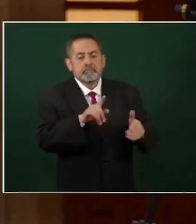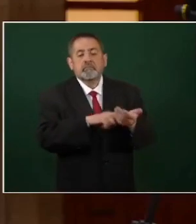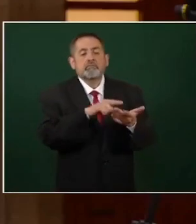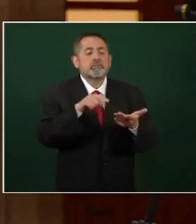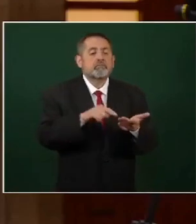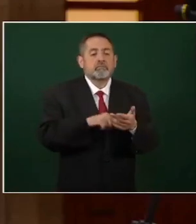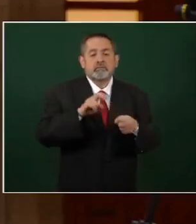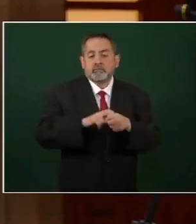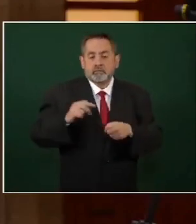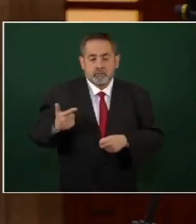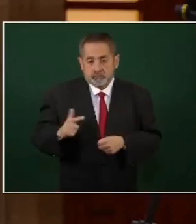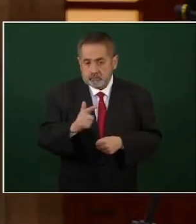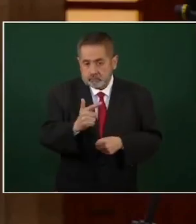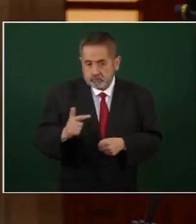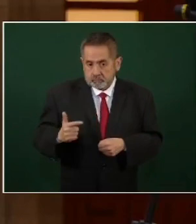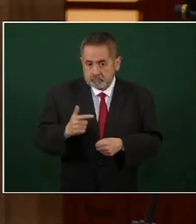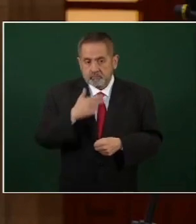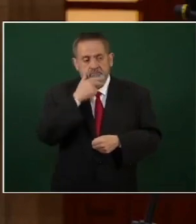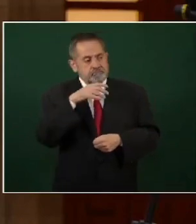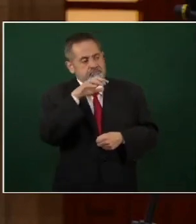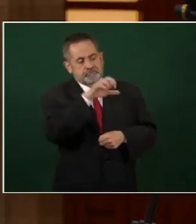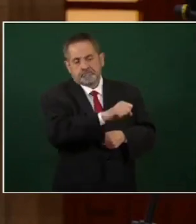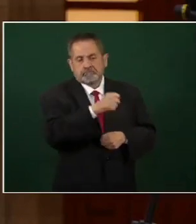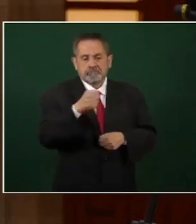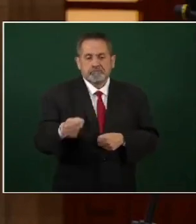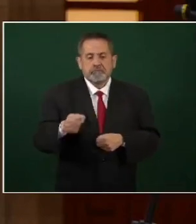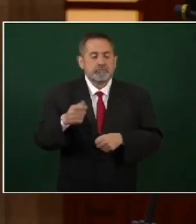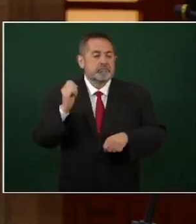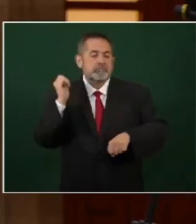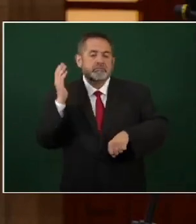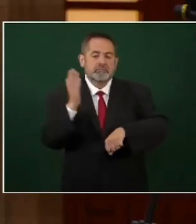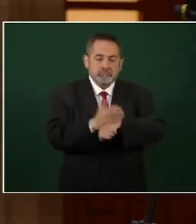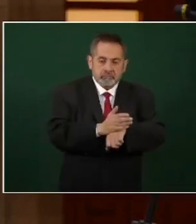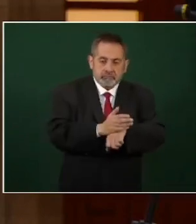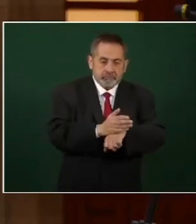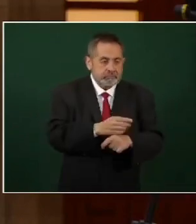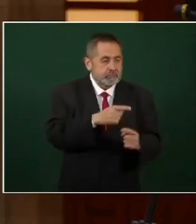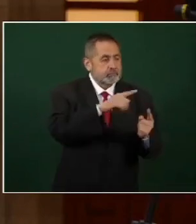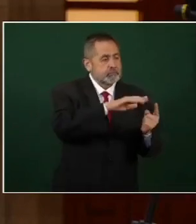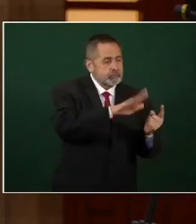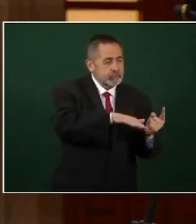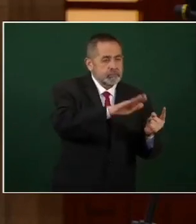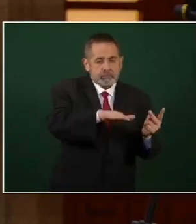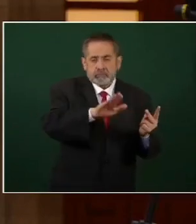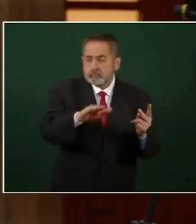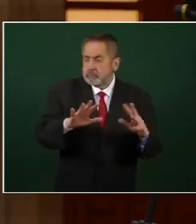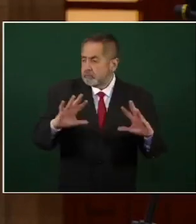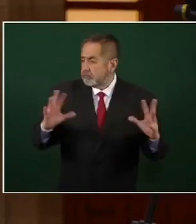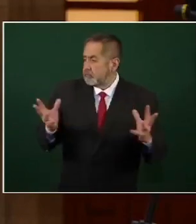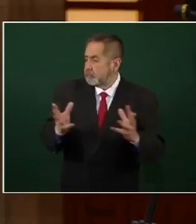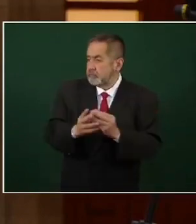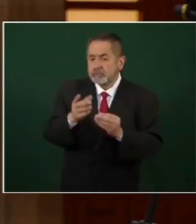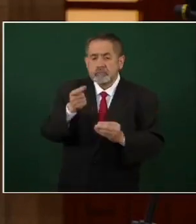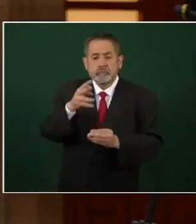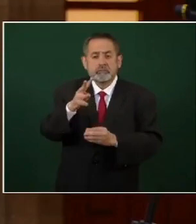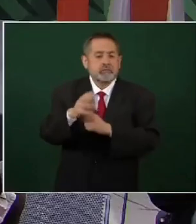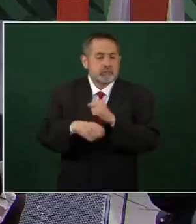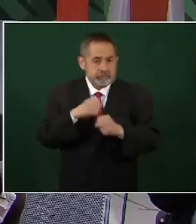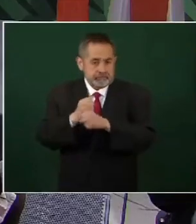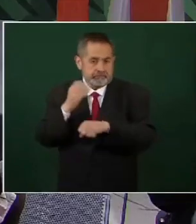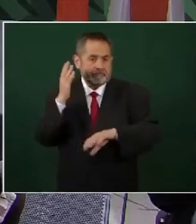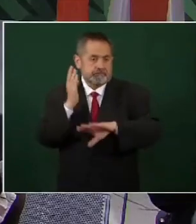Arandas, Guanajuato. Pues recibió 29 años por cada homicidio y 14 por cada